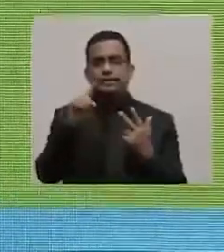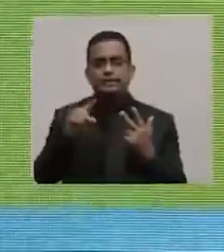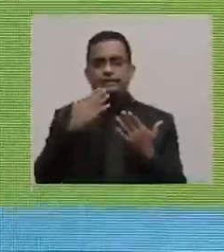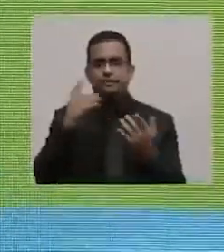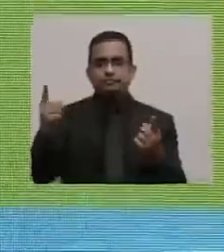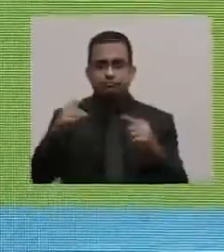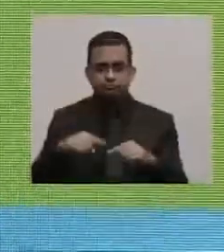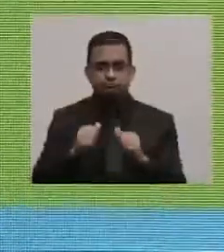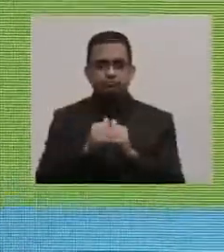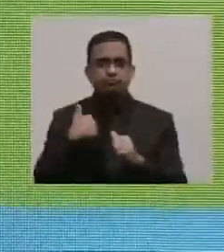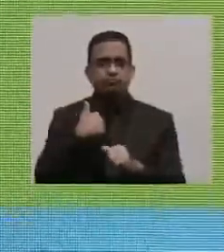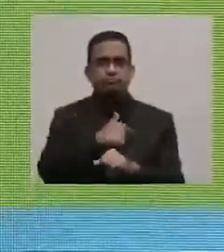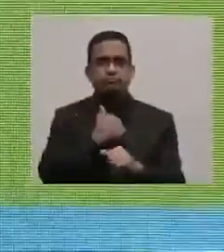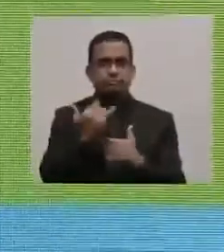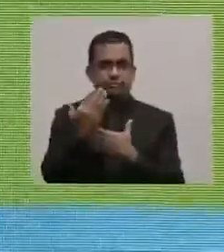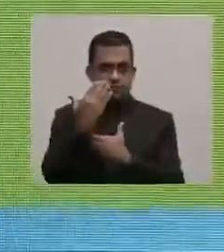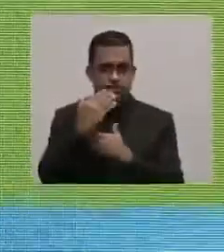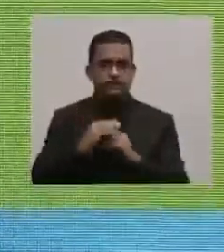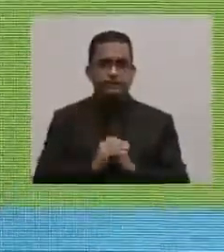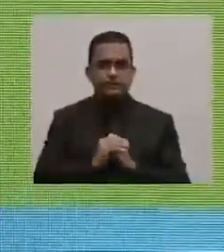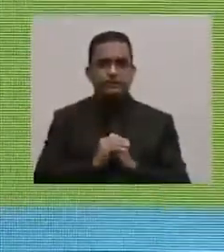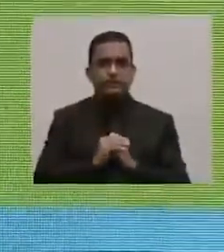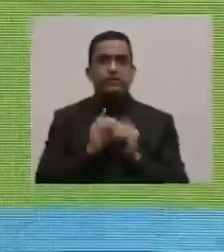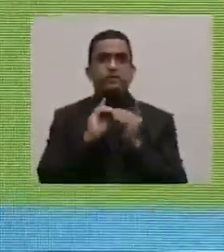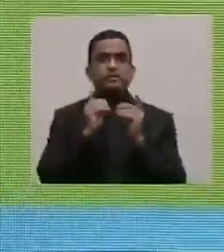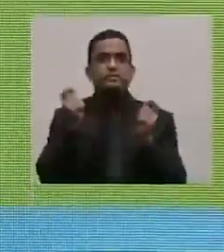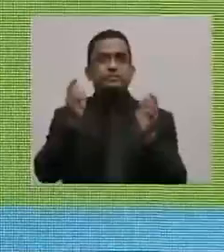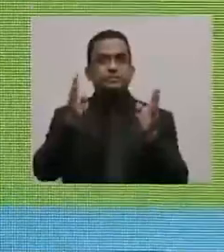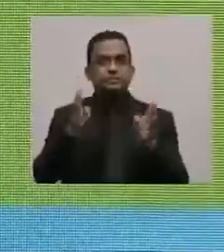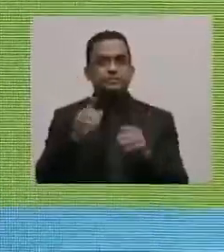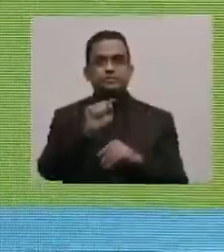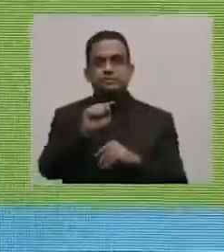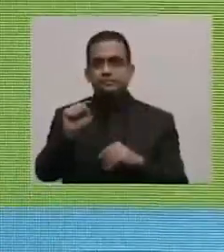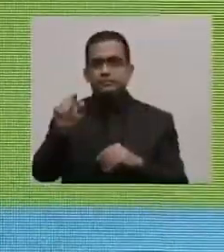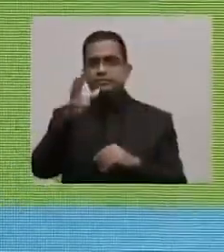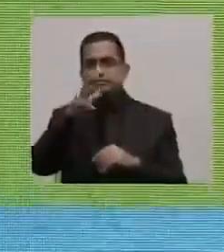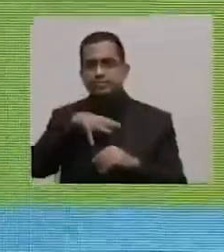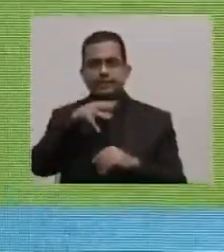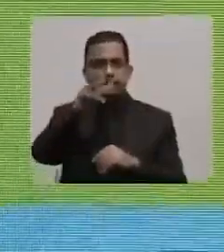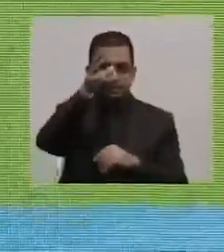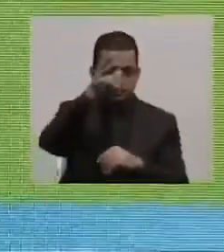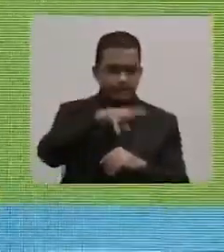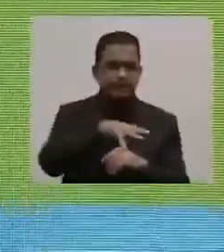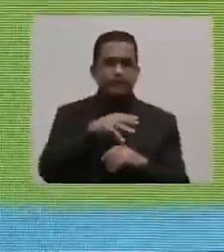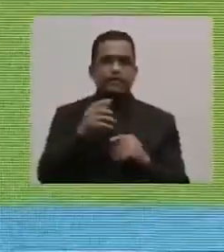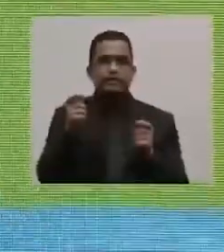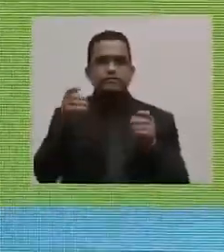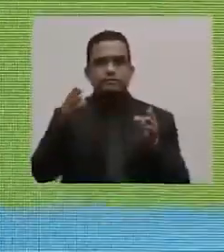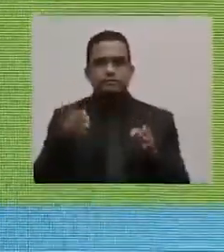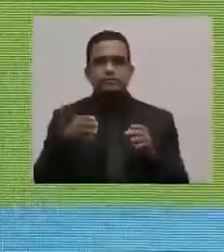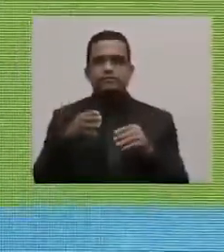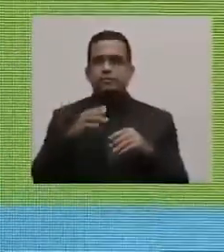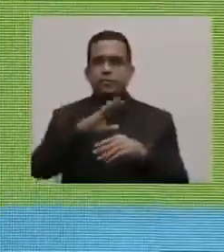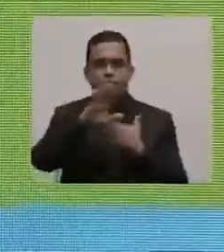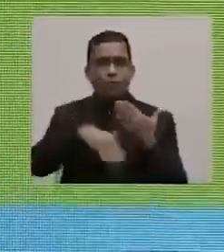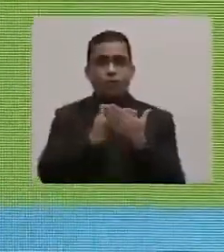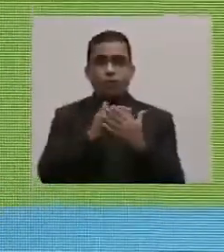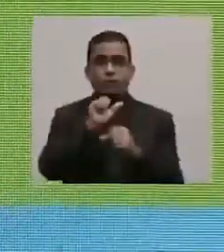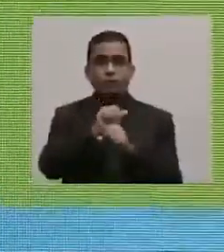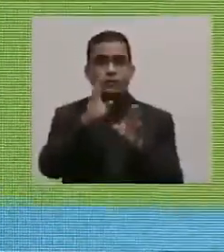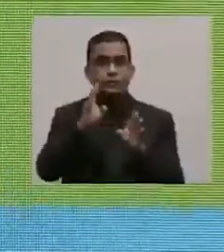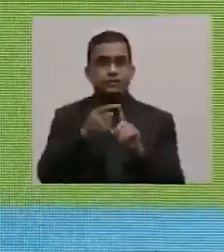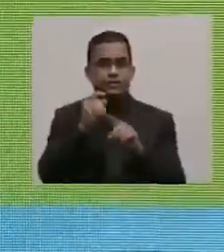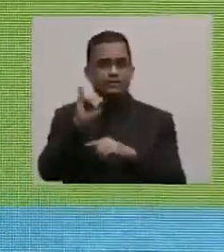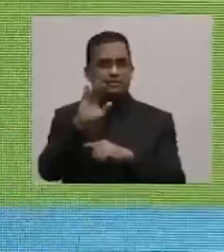su presencia, a los distinguidos directores y directoras, y con ellos a todos los junteros y